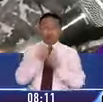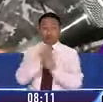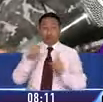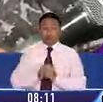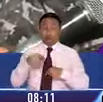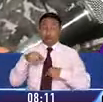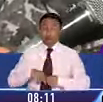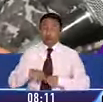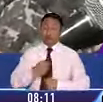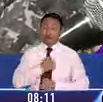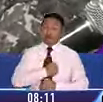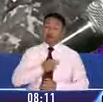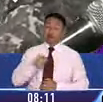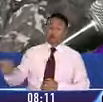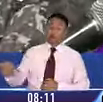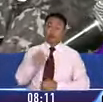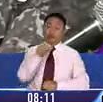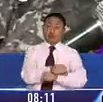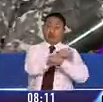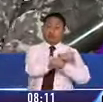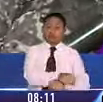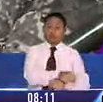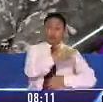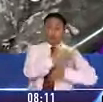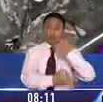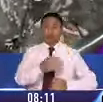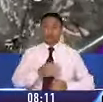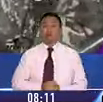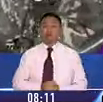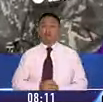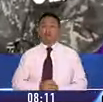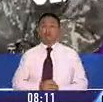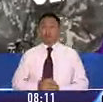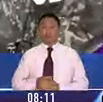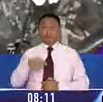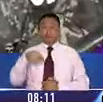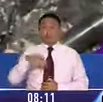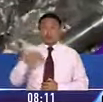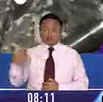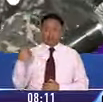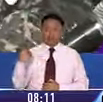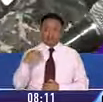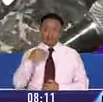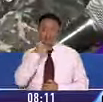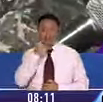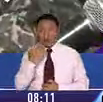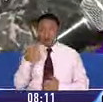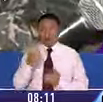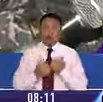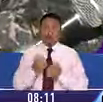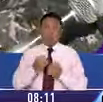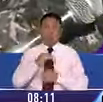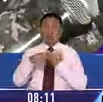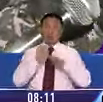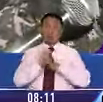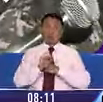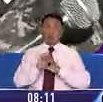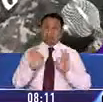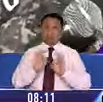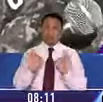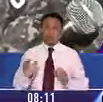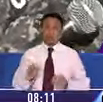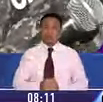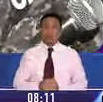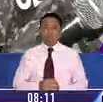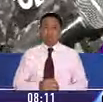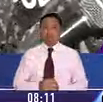ser sometido a la justicia. No tenemos ningún alerta al momento a nivel nacional de